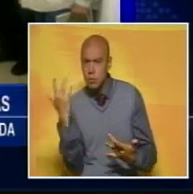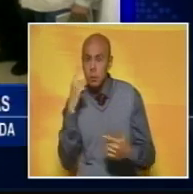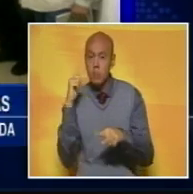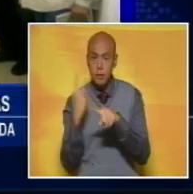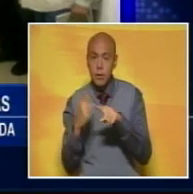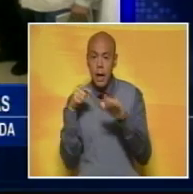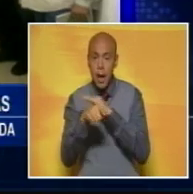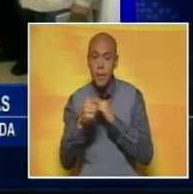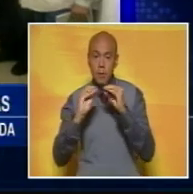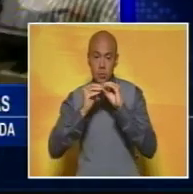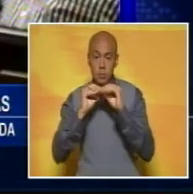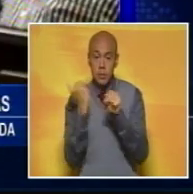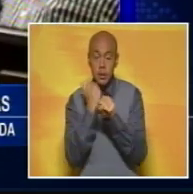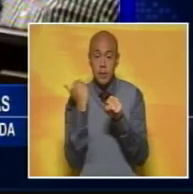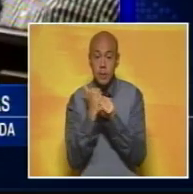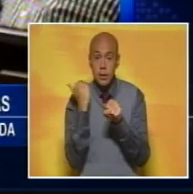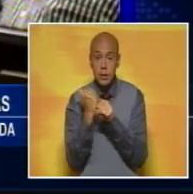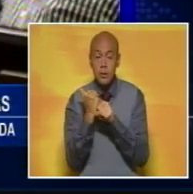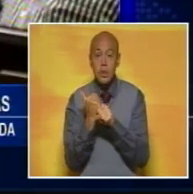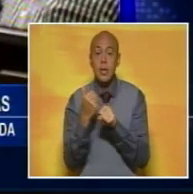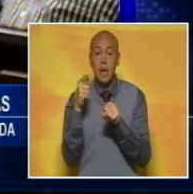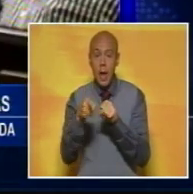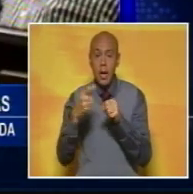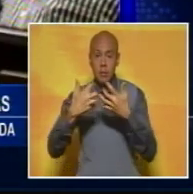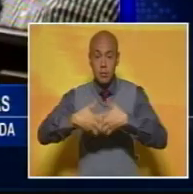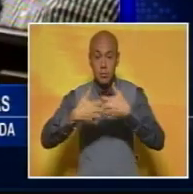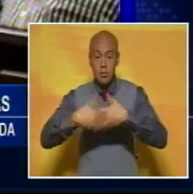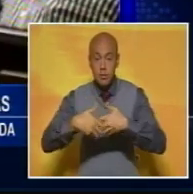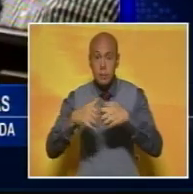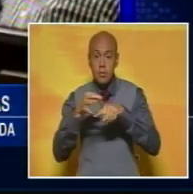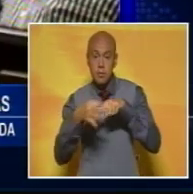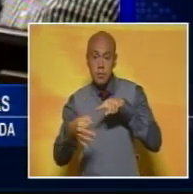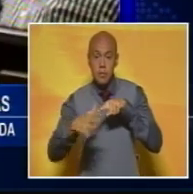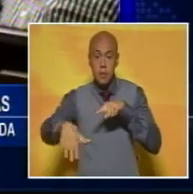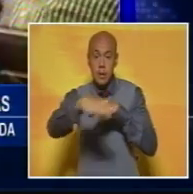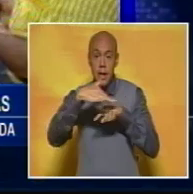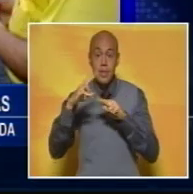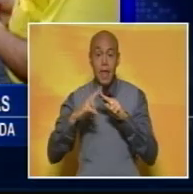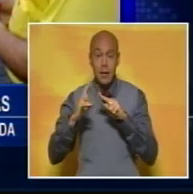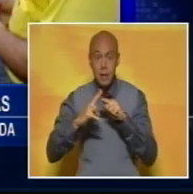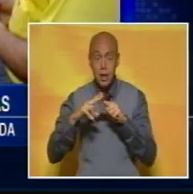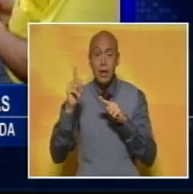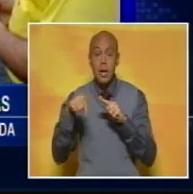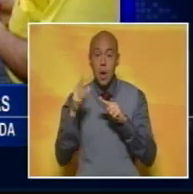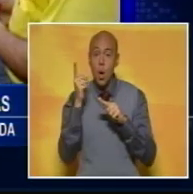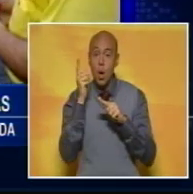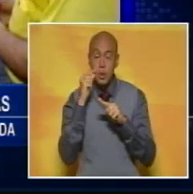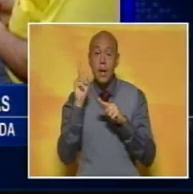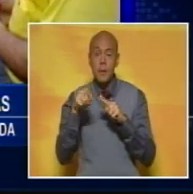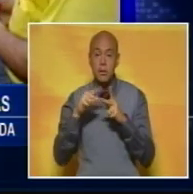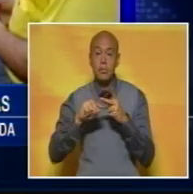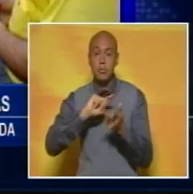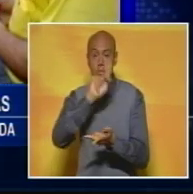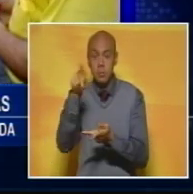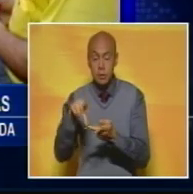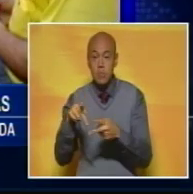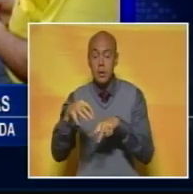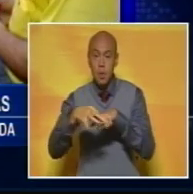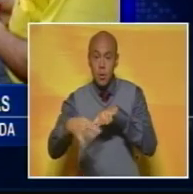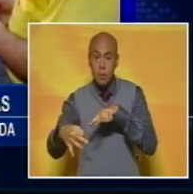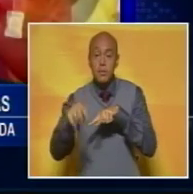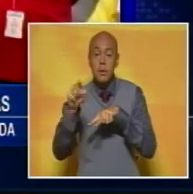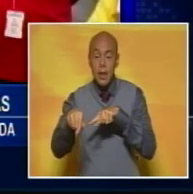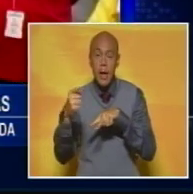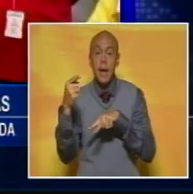en la hidroeléctrica de San Agatón, del municipio Uribante de Táchira, y Fabricio Ojeda, ubicada en el municipio Padre Noguera